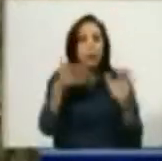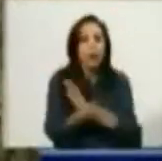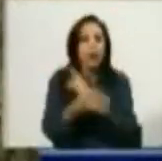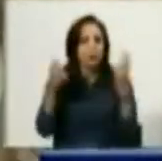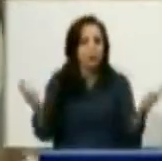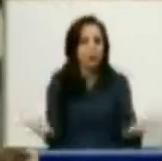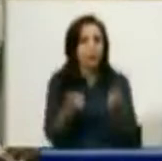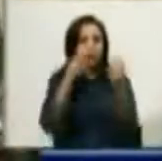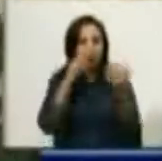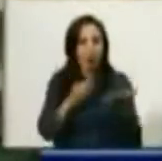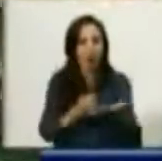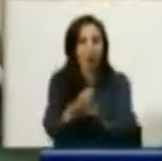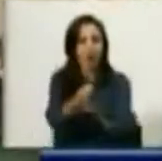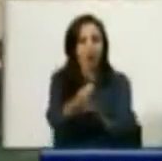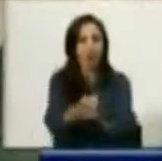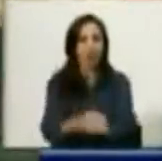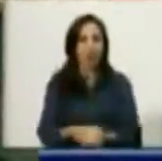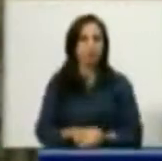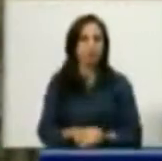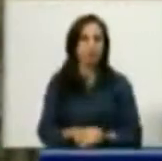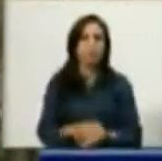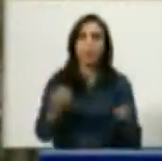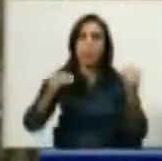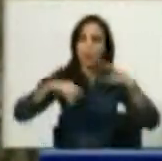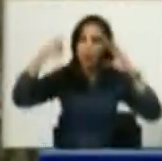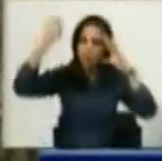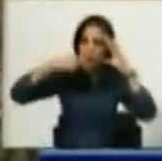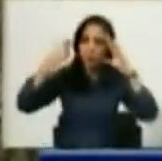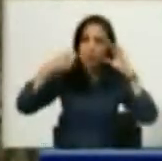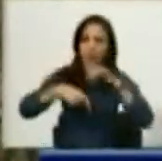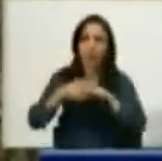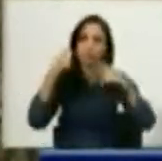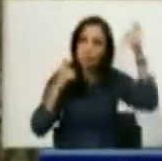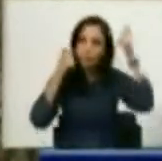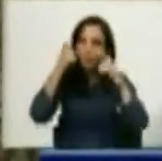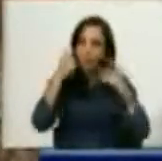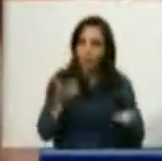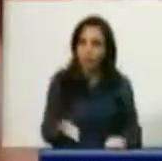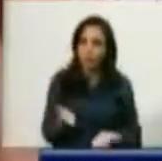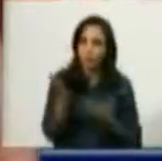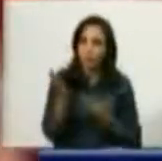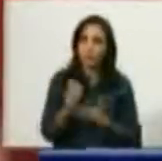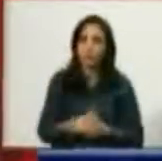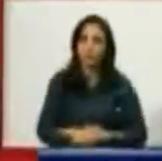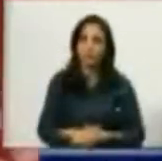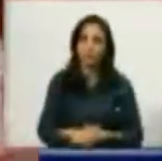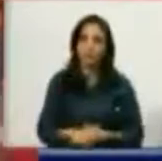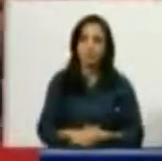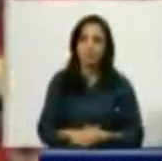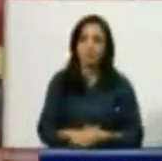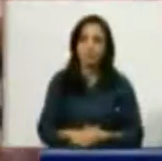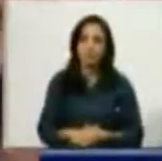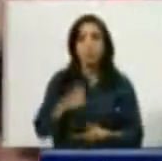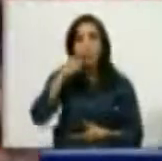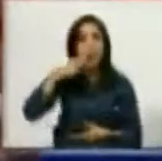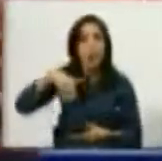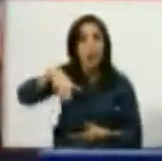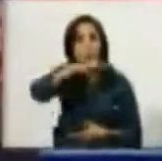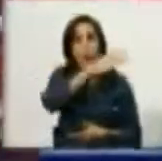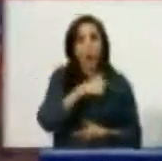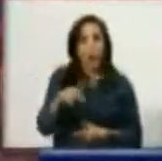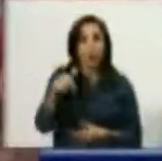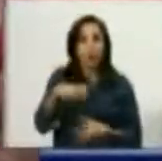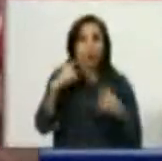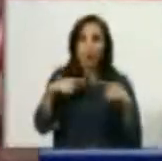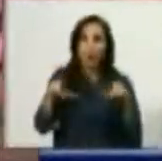chavismo es vamos a seguir quién valga con Chávez y el pueblo de Vargas